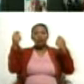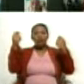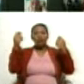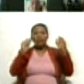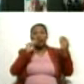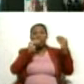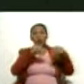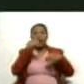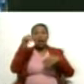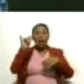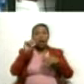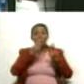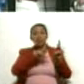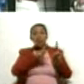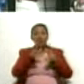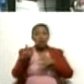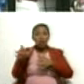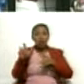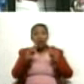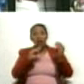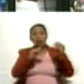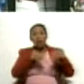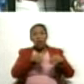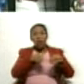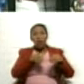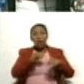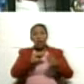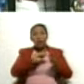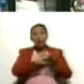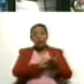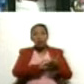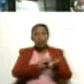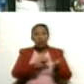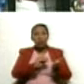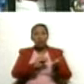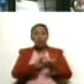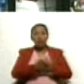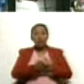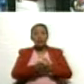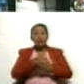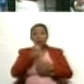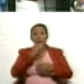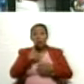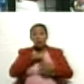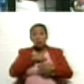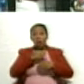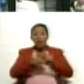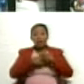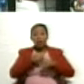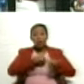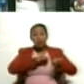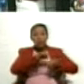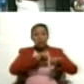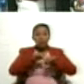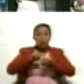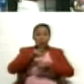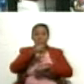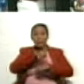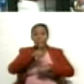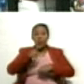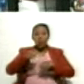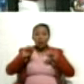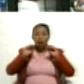a lo planificado, de acuerdo a lo que se estableció, y bueno, movilizar a nuestra gente,